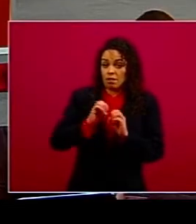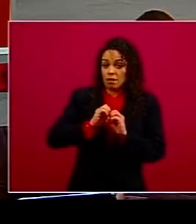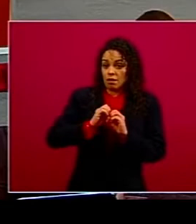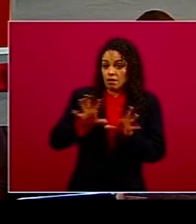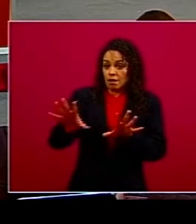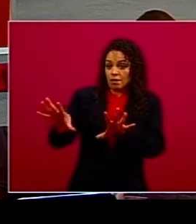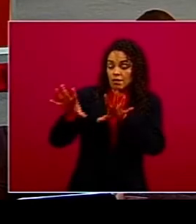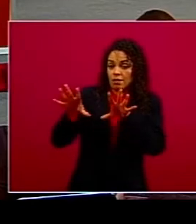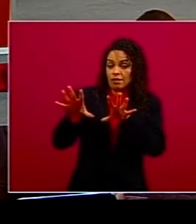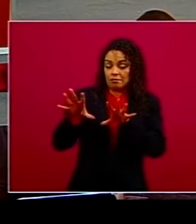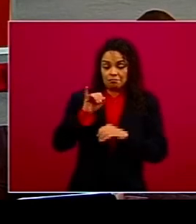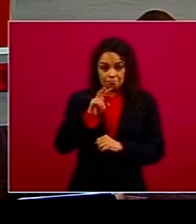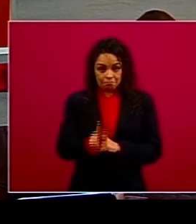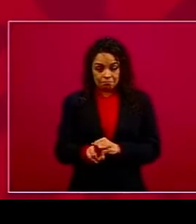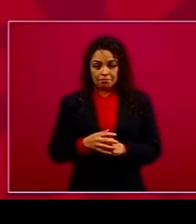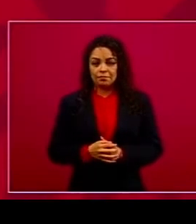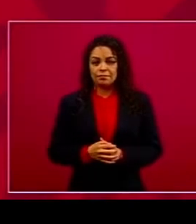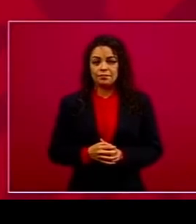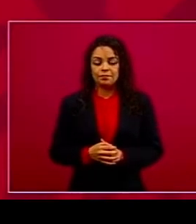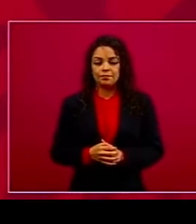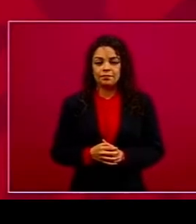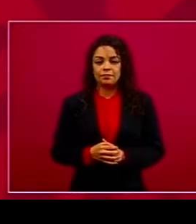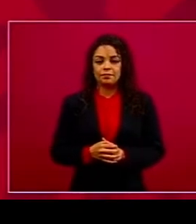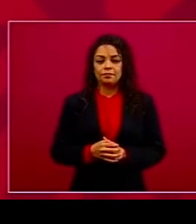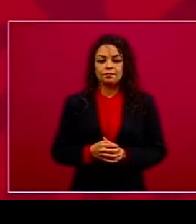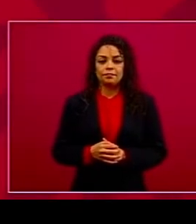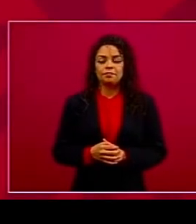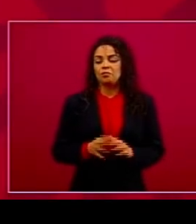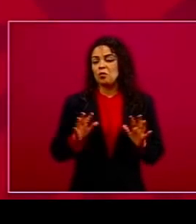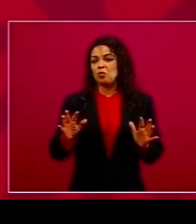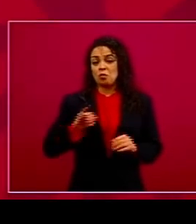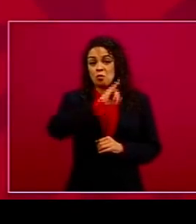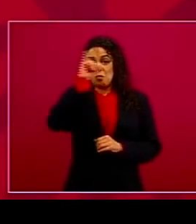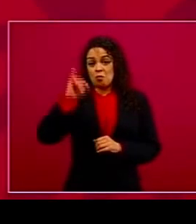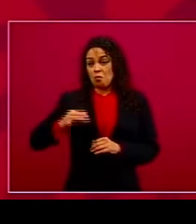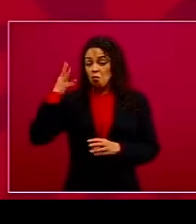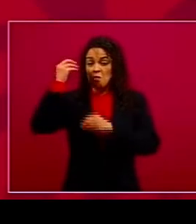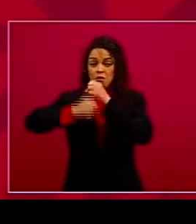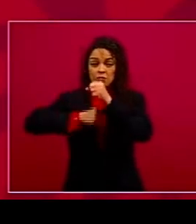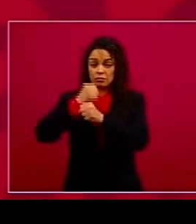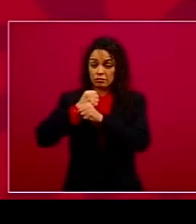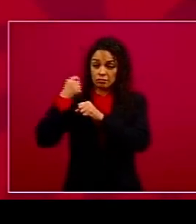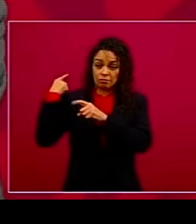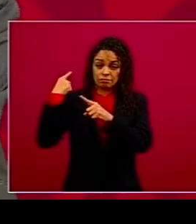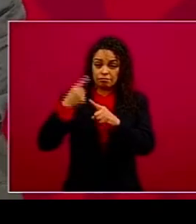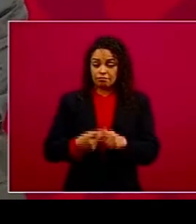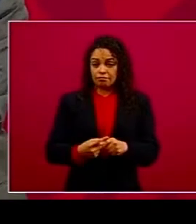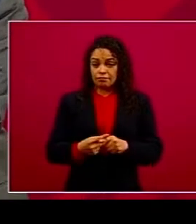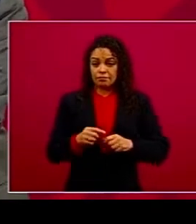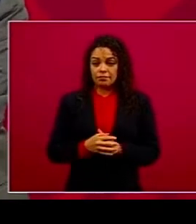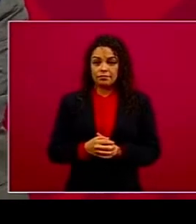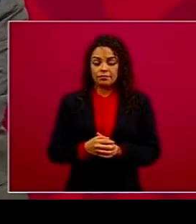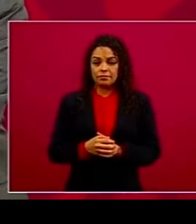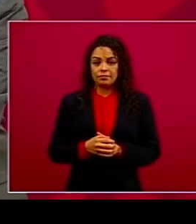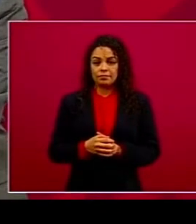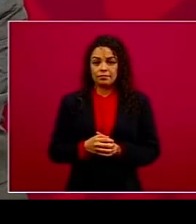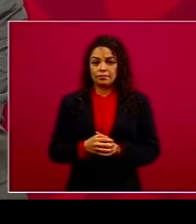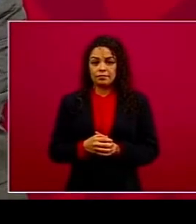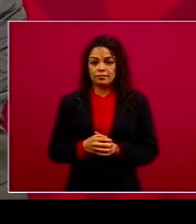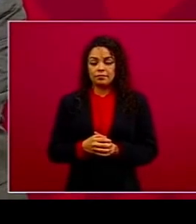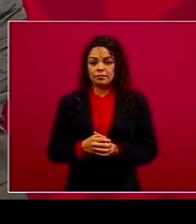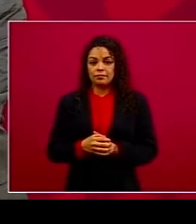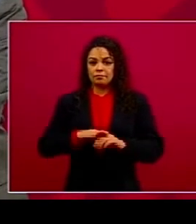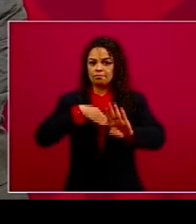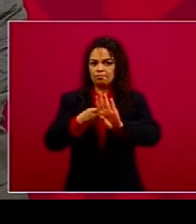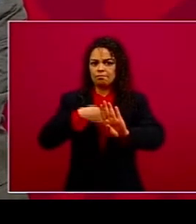sea, que nunca, ya llevaba años, que no se atacaba tanto al gobierno como